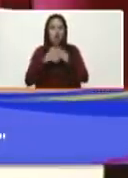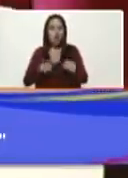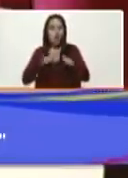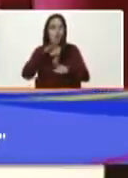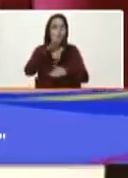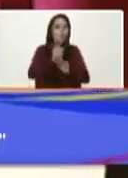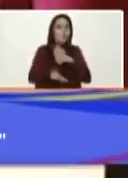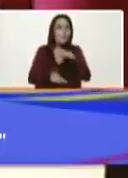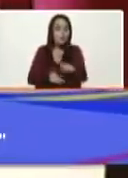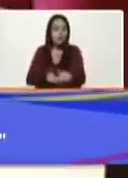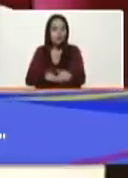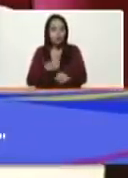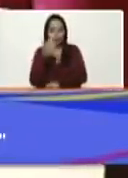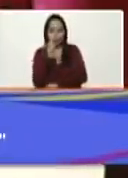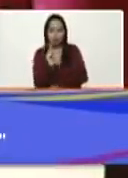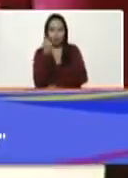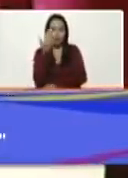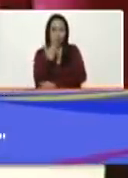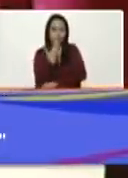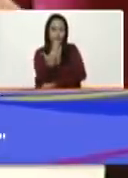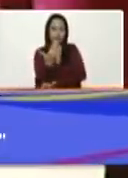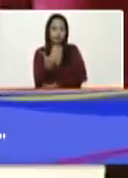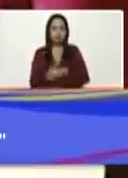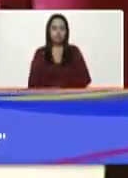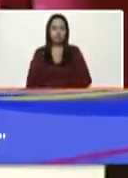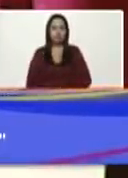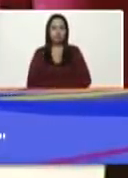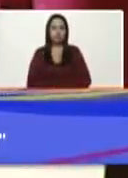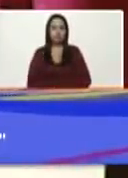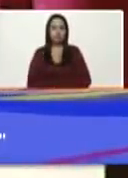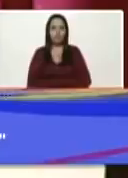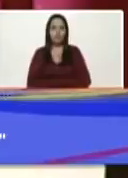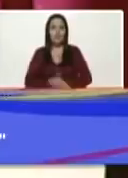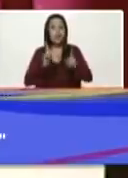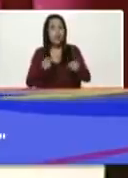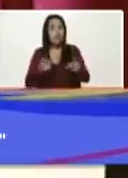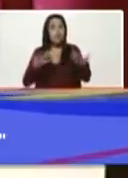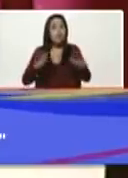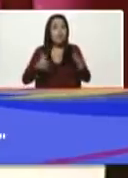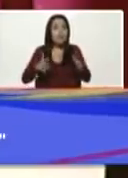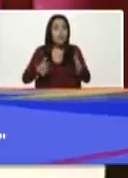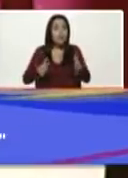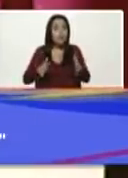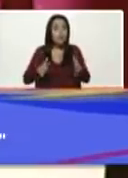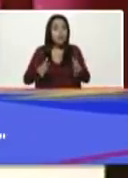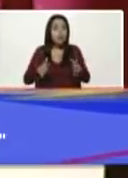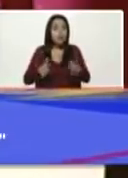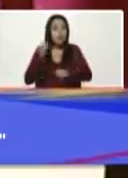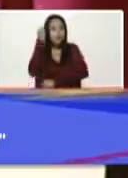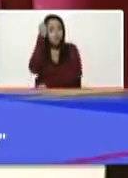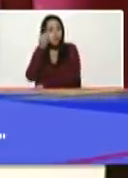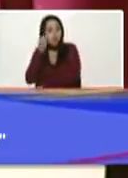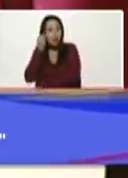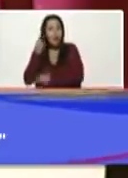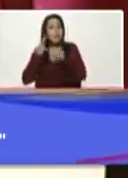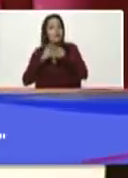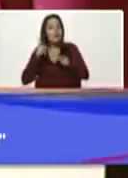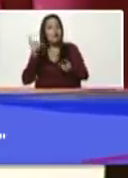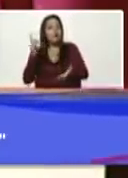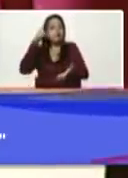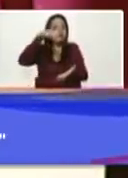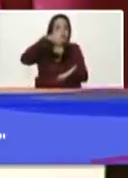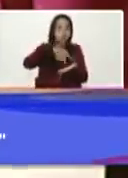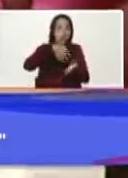paso adelante, enfrente, también con miedos y reservas. Pero hoy estamos aquí, no dando